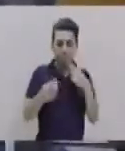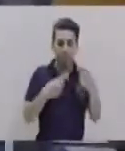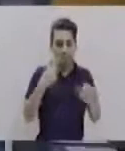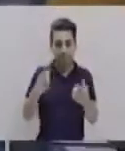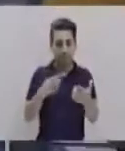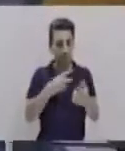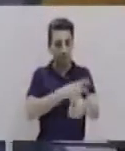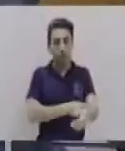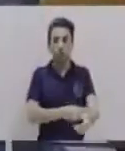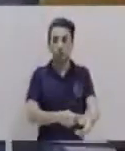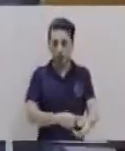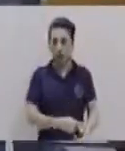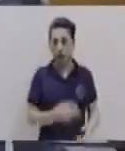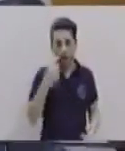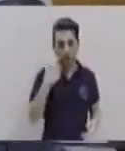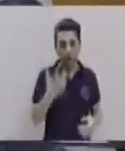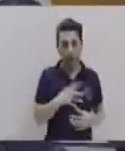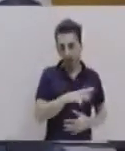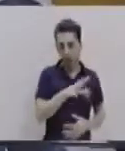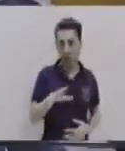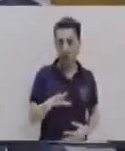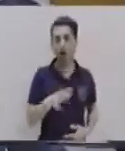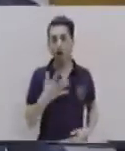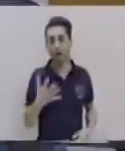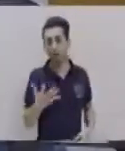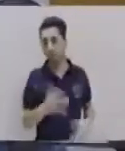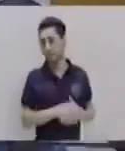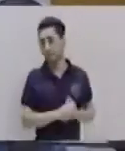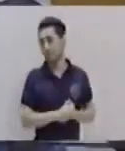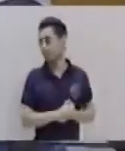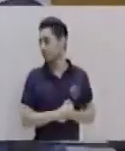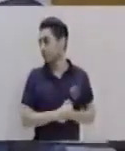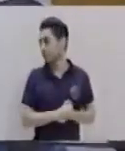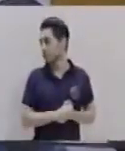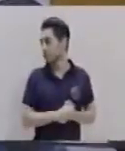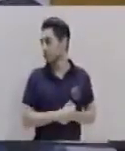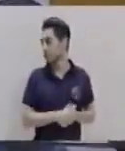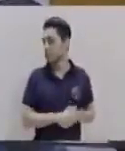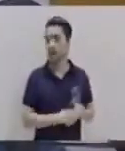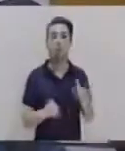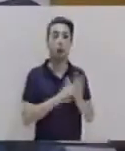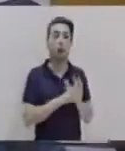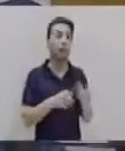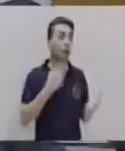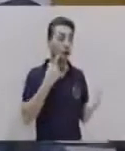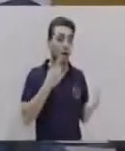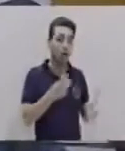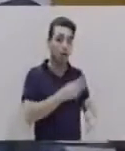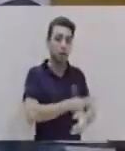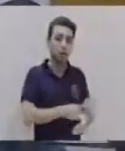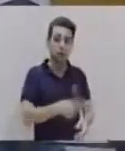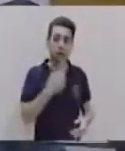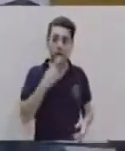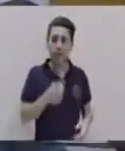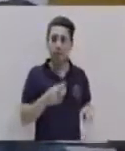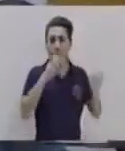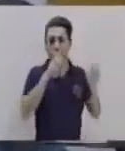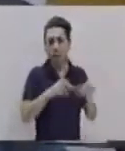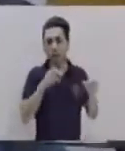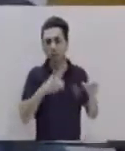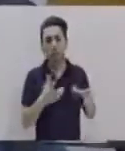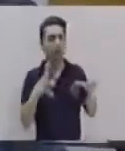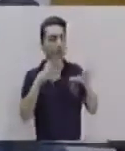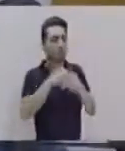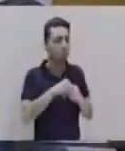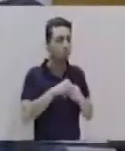narración. Exacto, y su aparición es en alguna escena y de allá no los vuelves a ver. Por ejemplo, en la historia mencionan al príncipe de Verona,